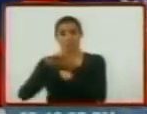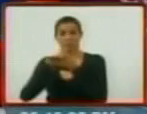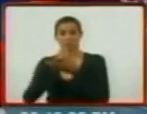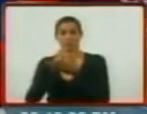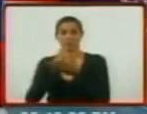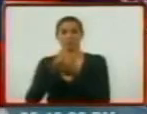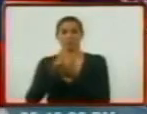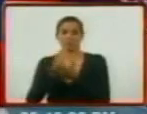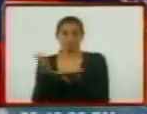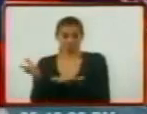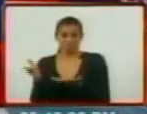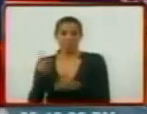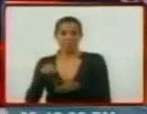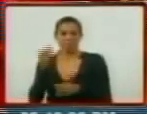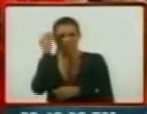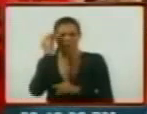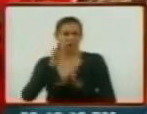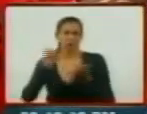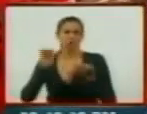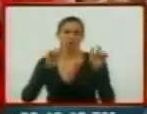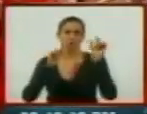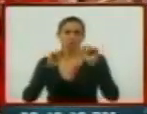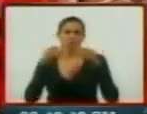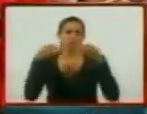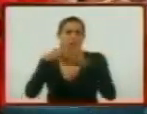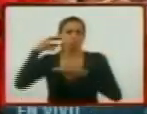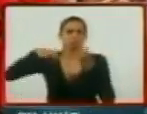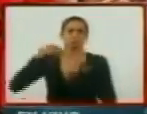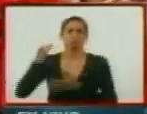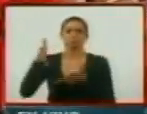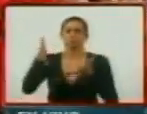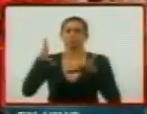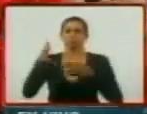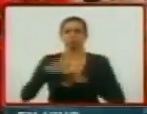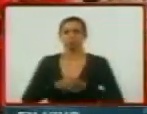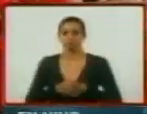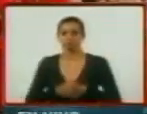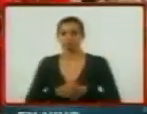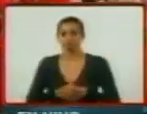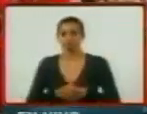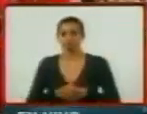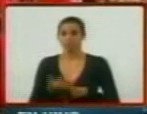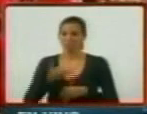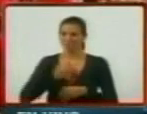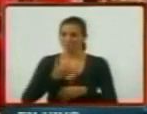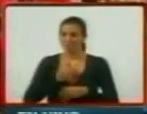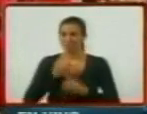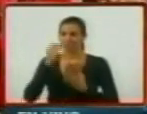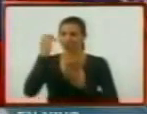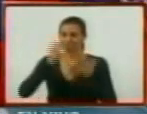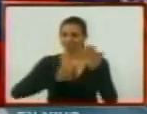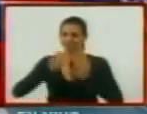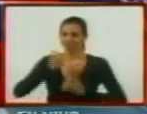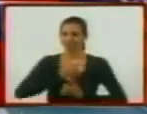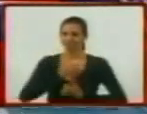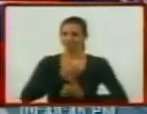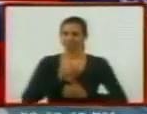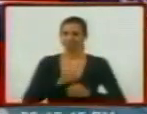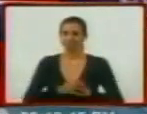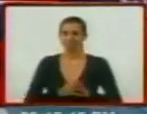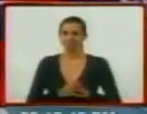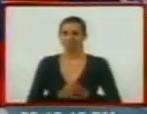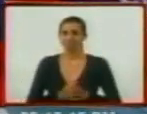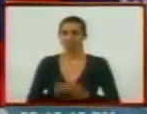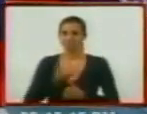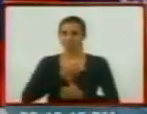veces cometemos el error, y yo en ese sentido hago una autocrítica mía, aquí, autocrítica es de